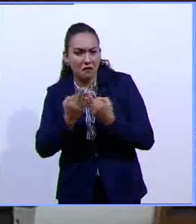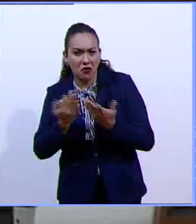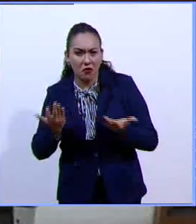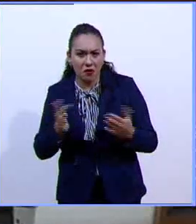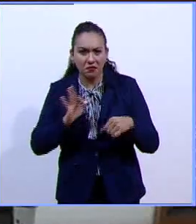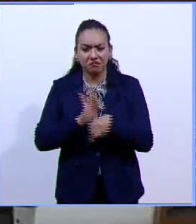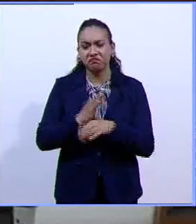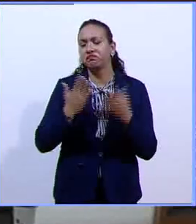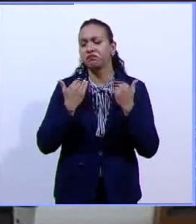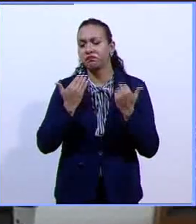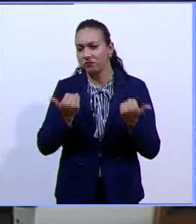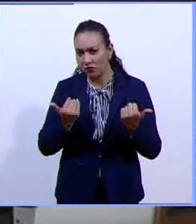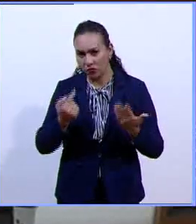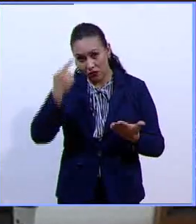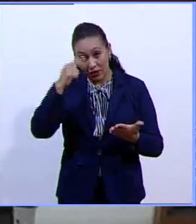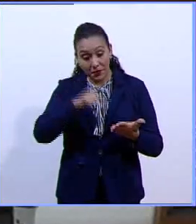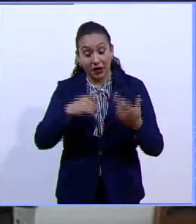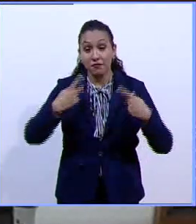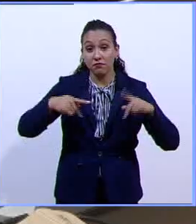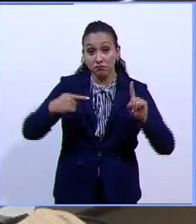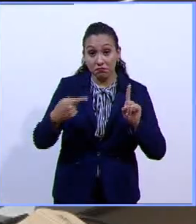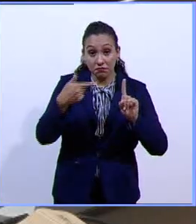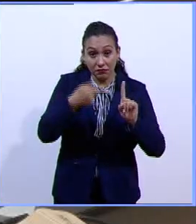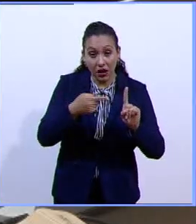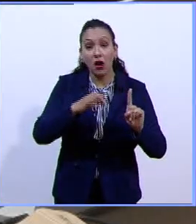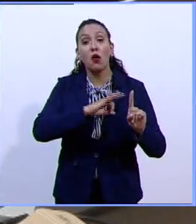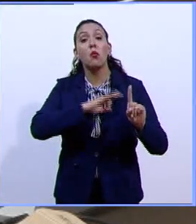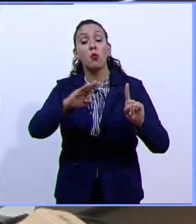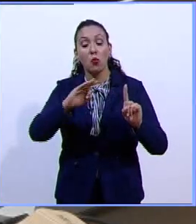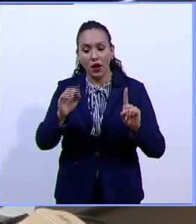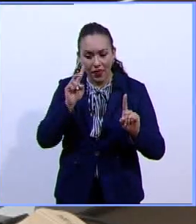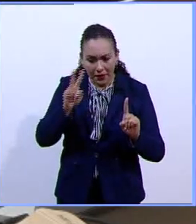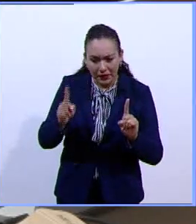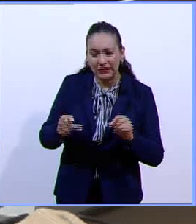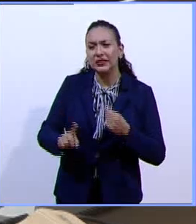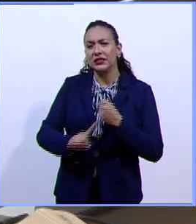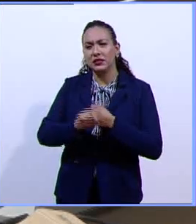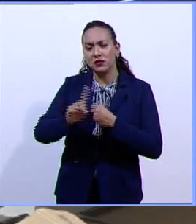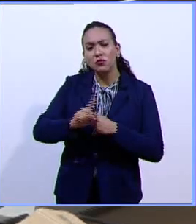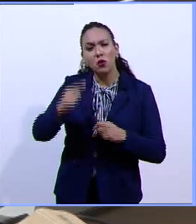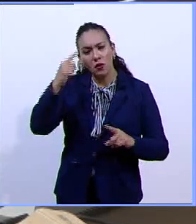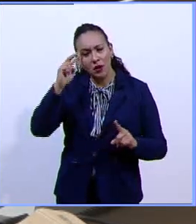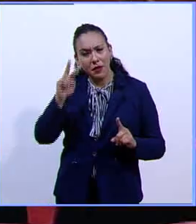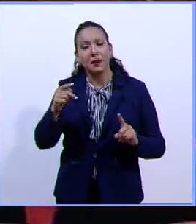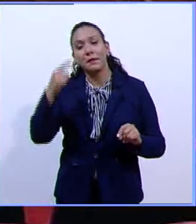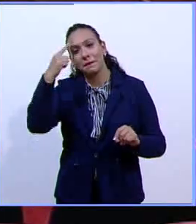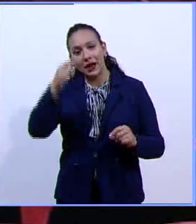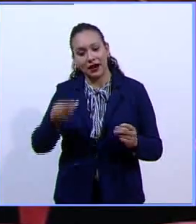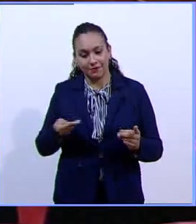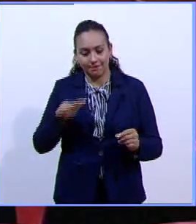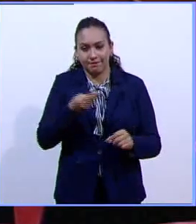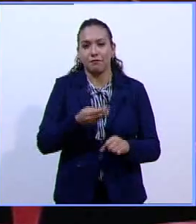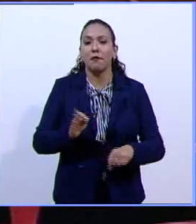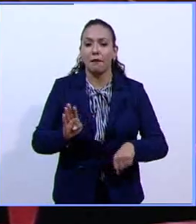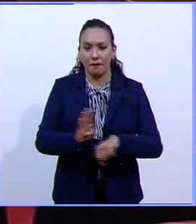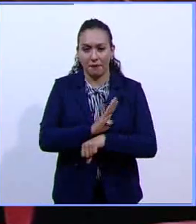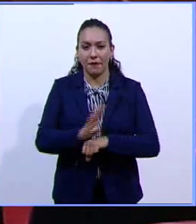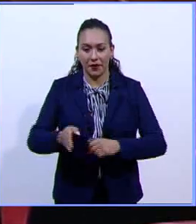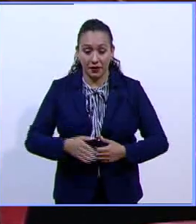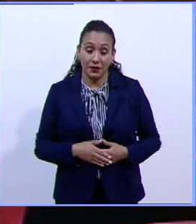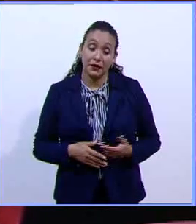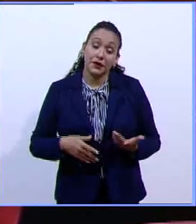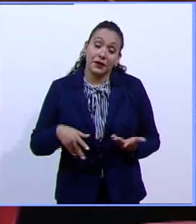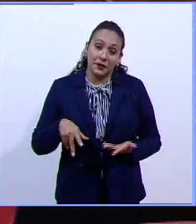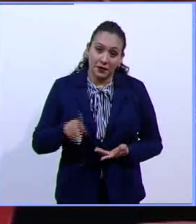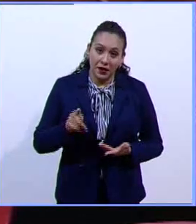resultan aplicables para que la persona interesada controvierta la negativa de la Comisión de Amnistía de otorgar el beneficio correspondiente, por lo